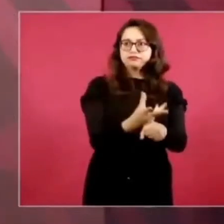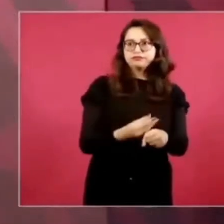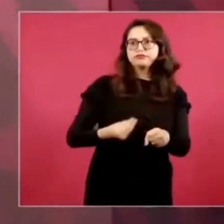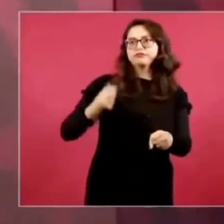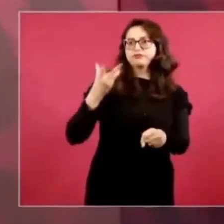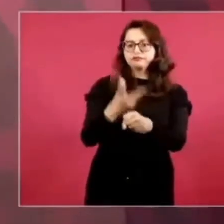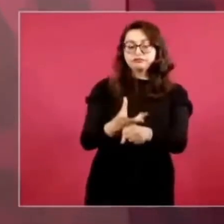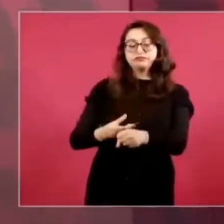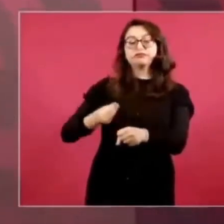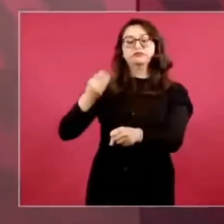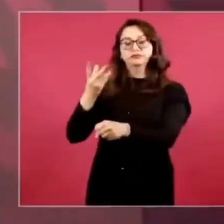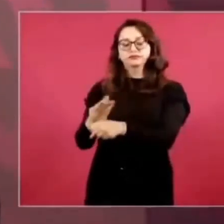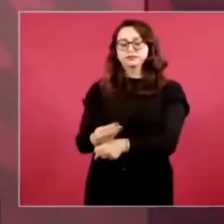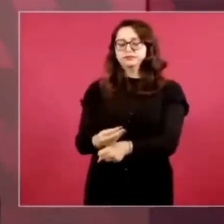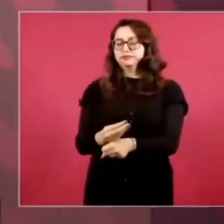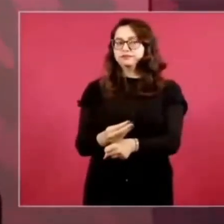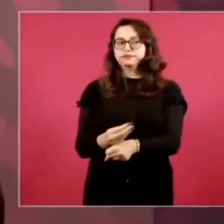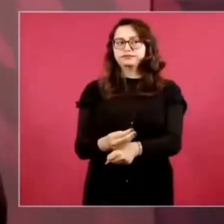Desde que llegamos dijimos,